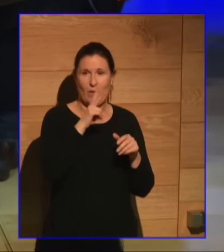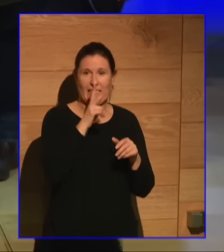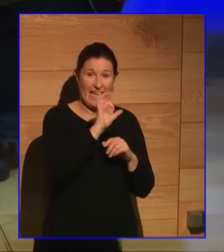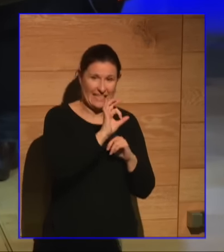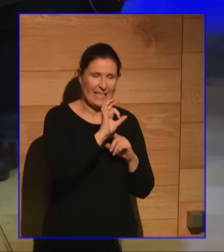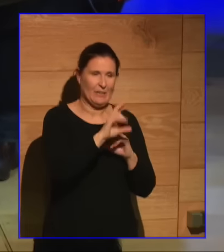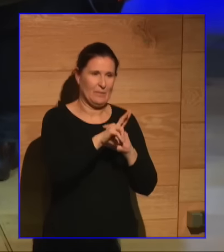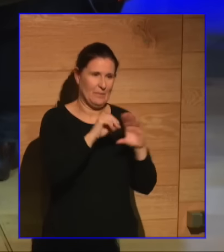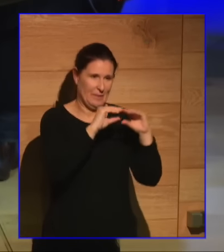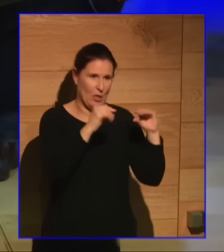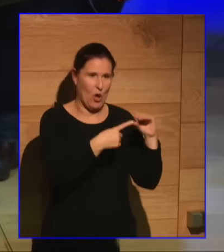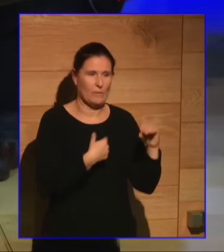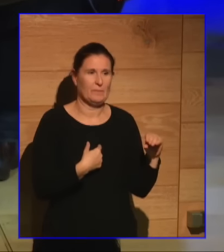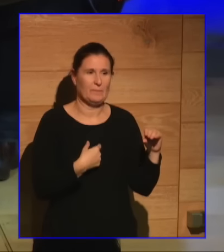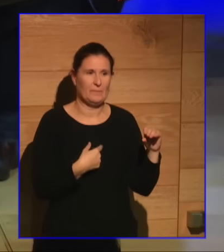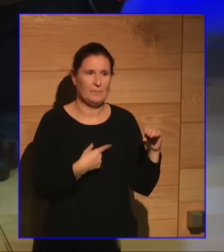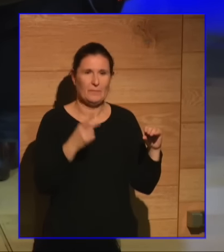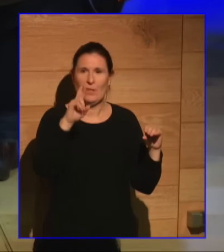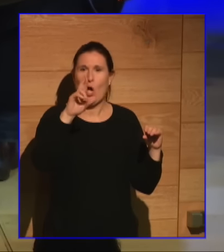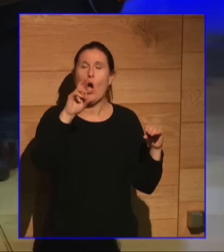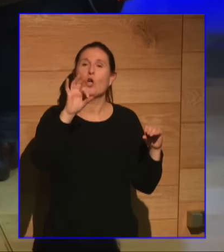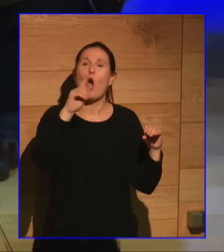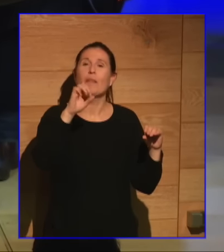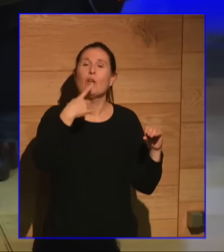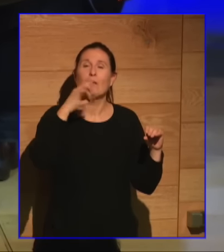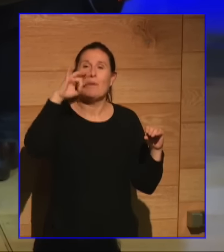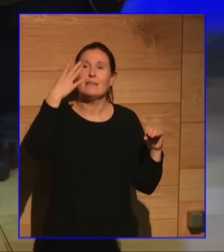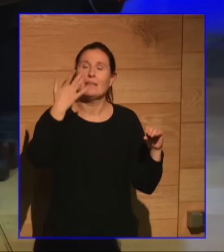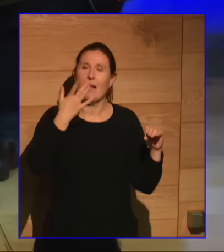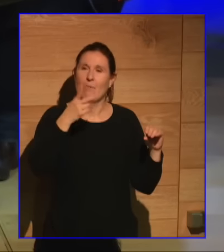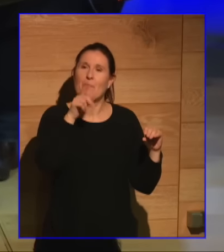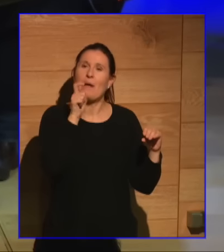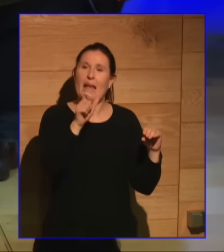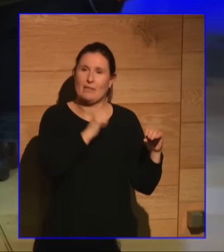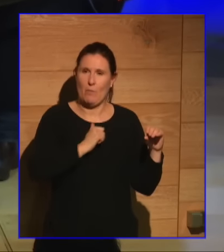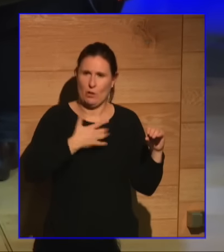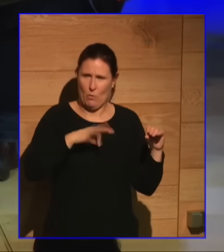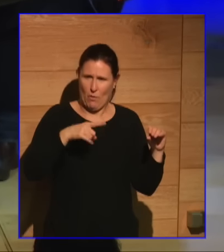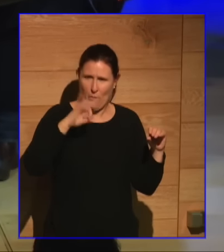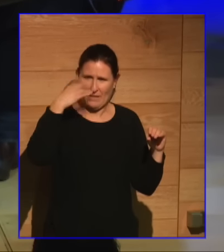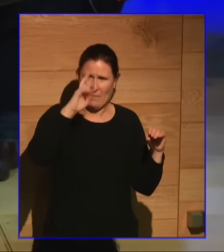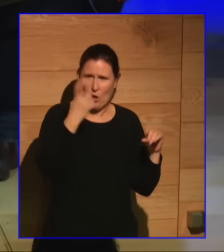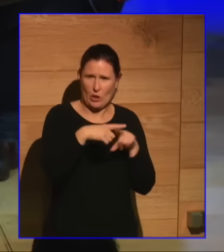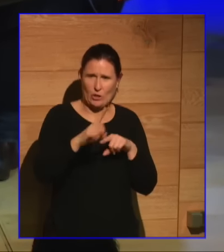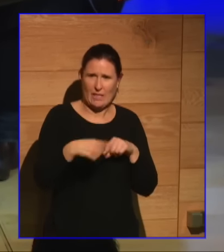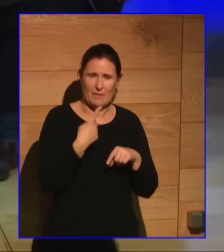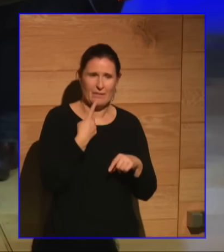En VHS. Y si Beta Rodrigo que... se puede inventar polacos, yo me invento siglas, ¿vale? Valencia, Huesca, Madrid.